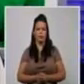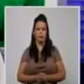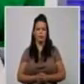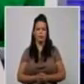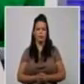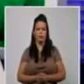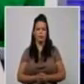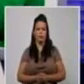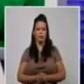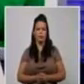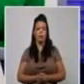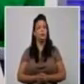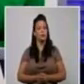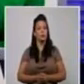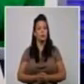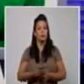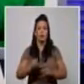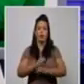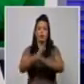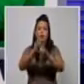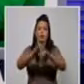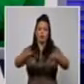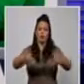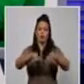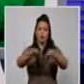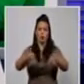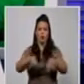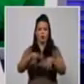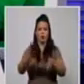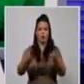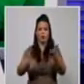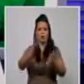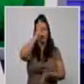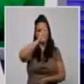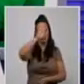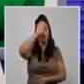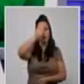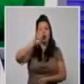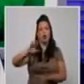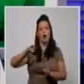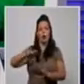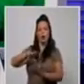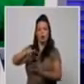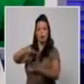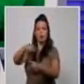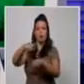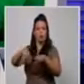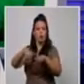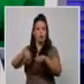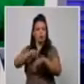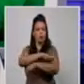Esta es la situación, Gisela, de Cuba, la situación del mundo. Creo que ha sido un